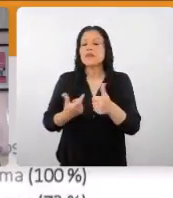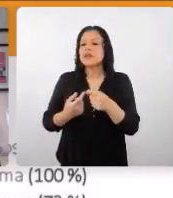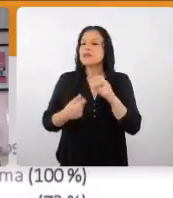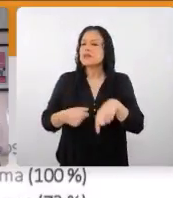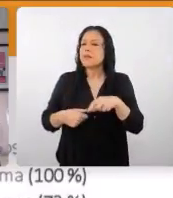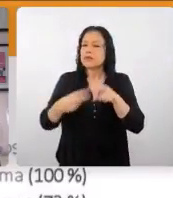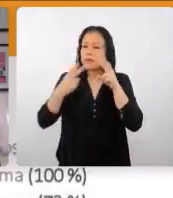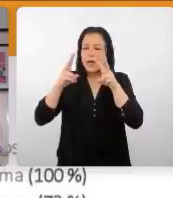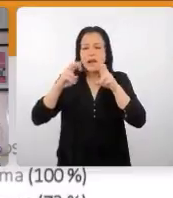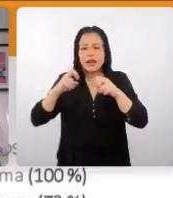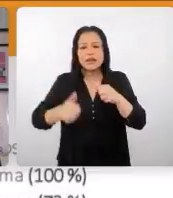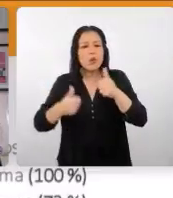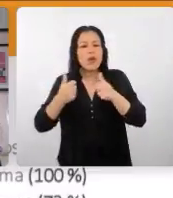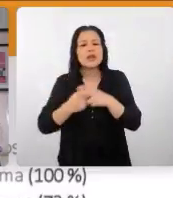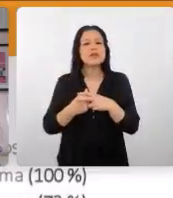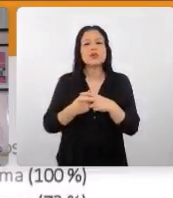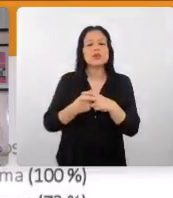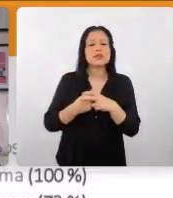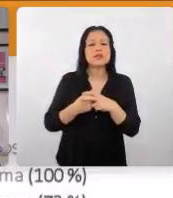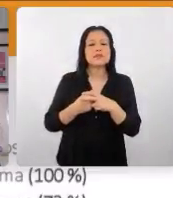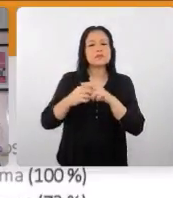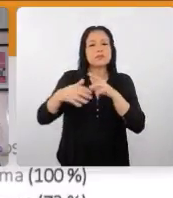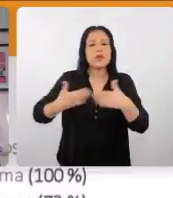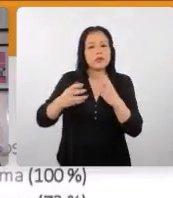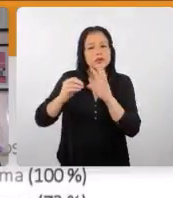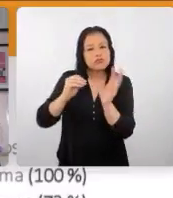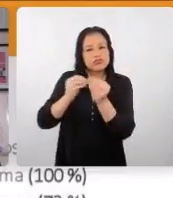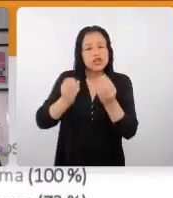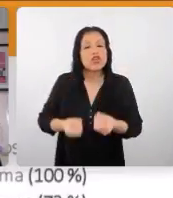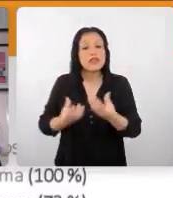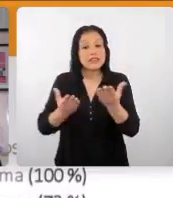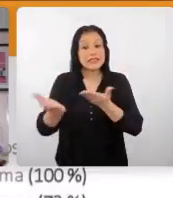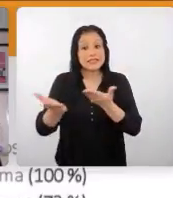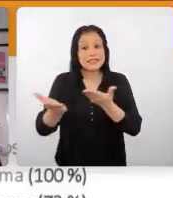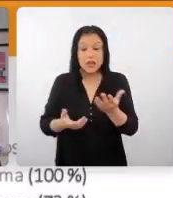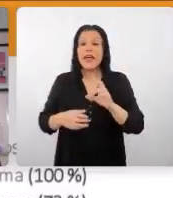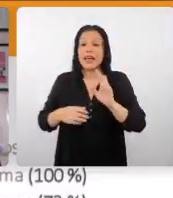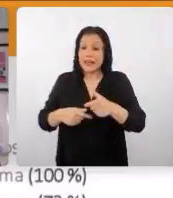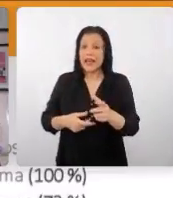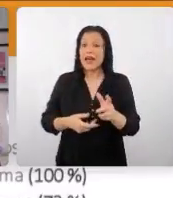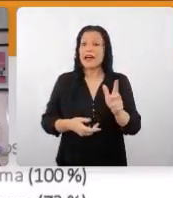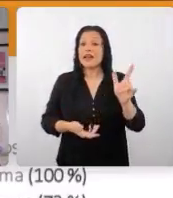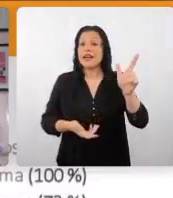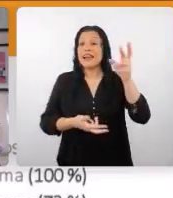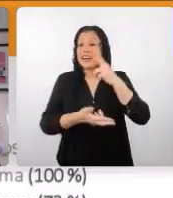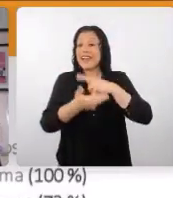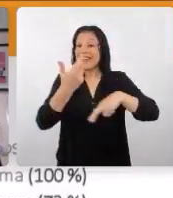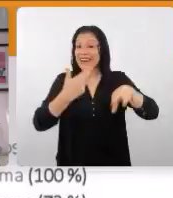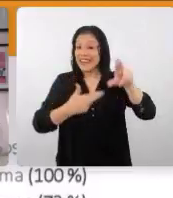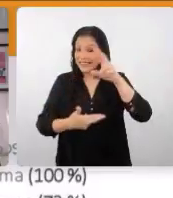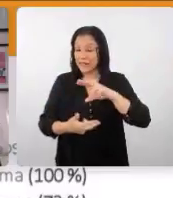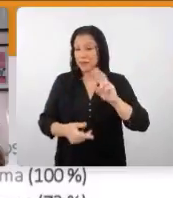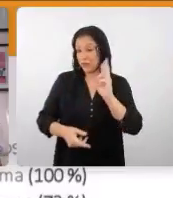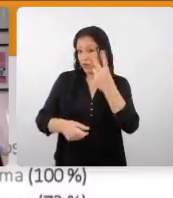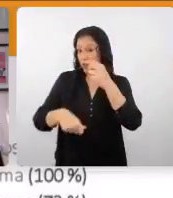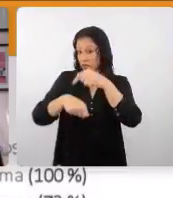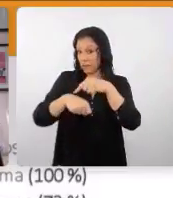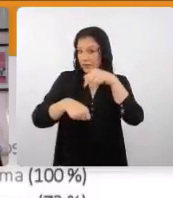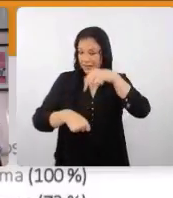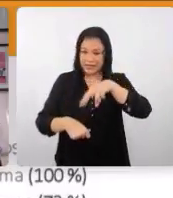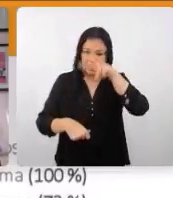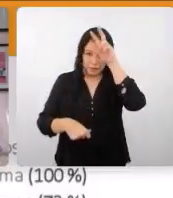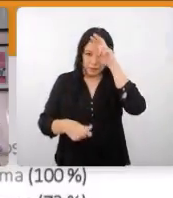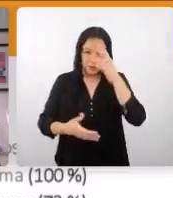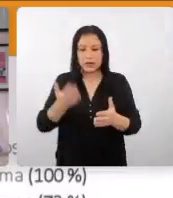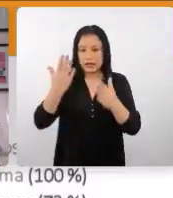otras rutas que de repente no son tan tradicionales podemos ofrecer a este turista que está volviendo a visitar nuestro país y probablemente está